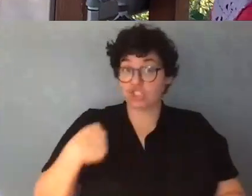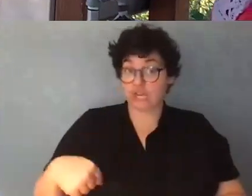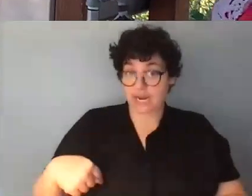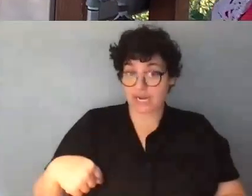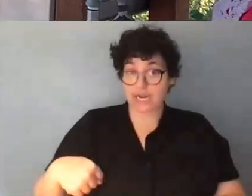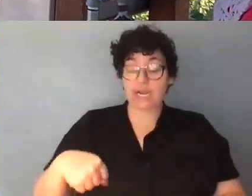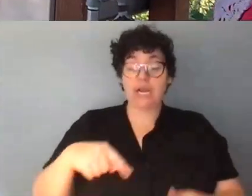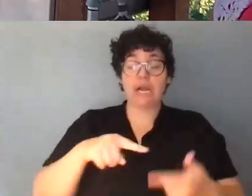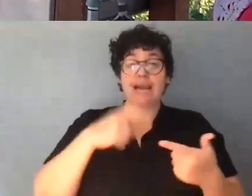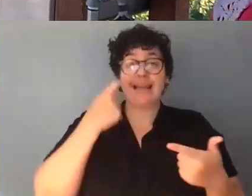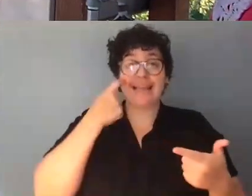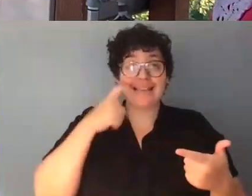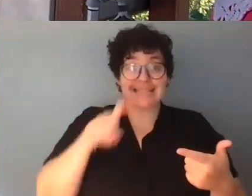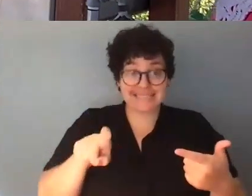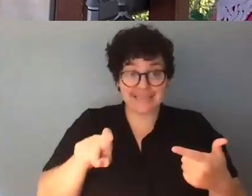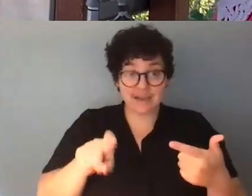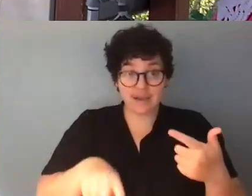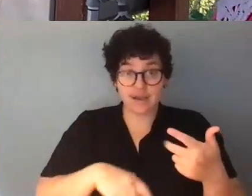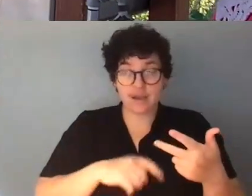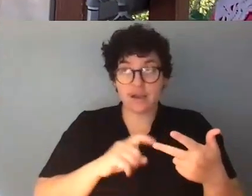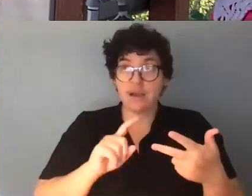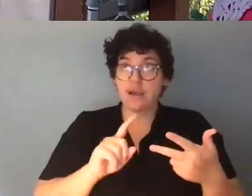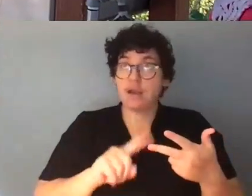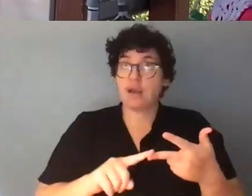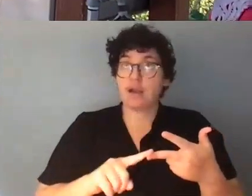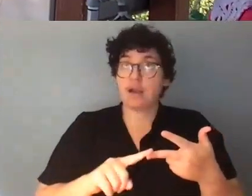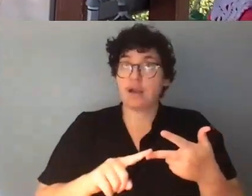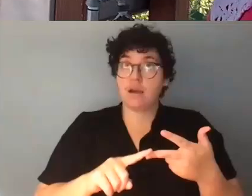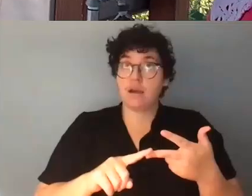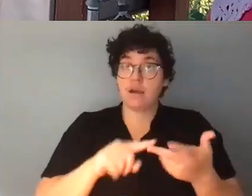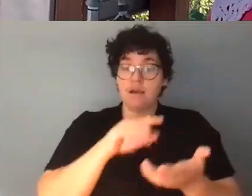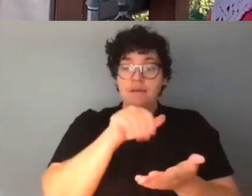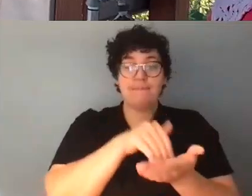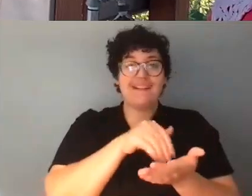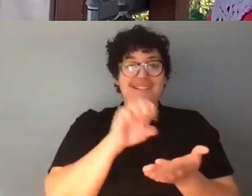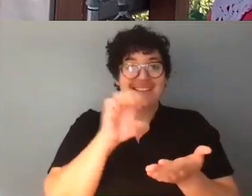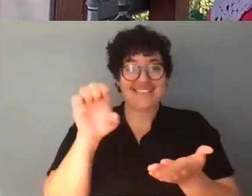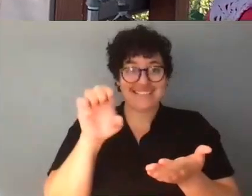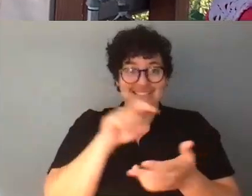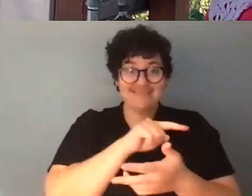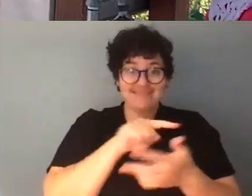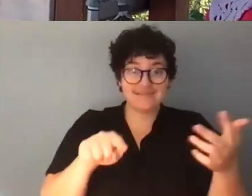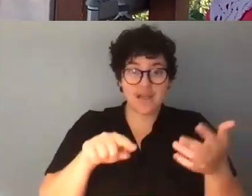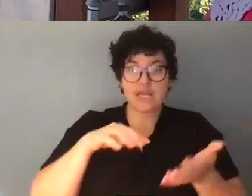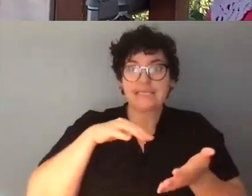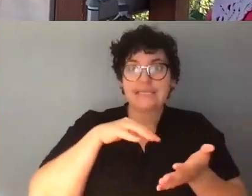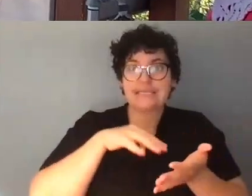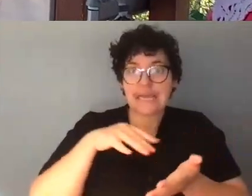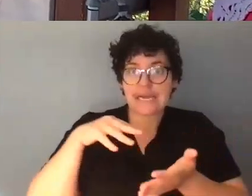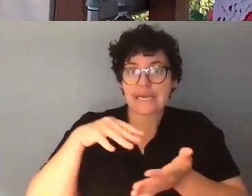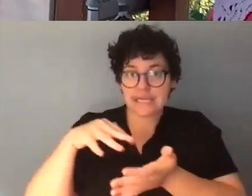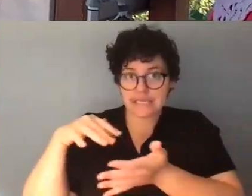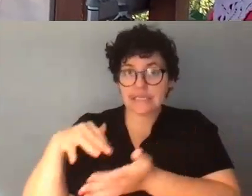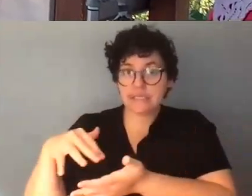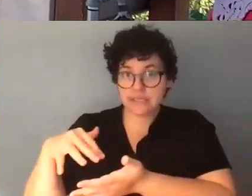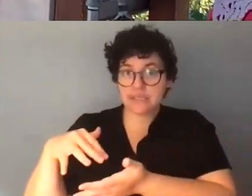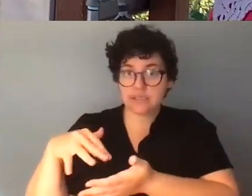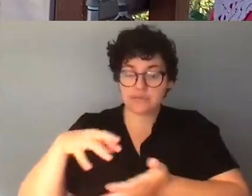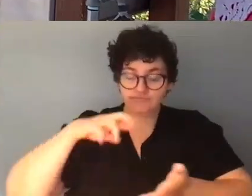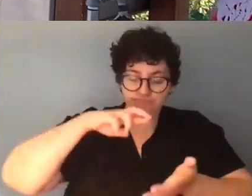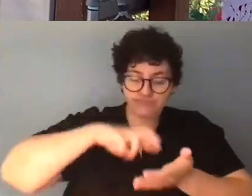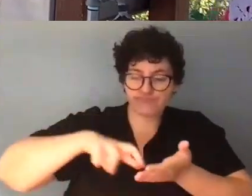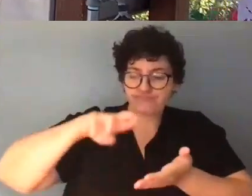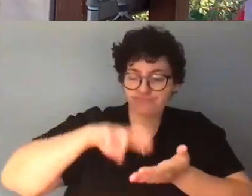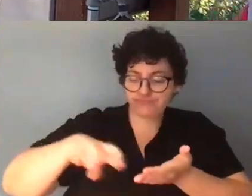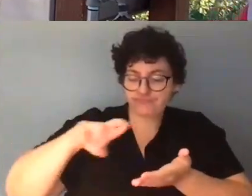ya están estudiando en China, en la India, en el Medio Oriente.